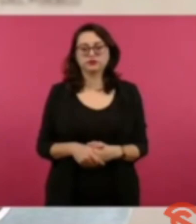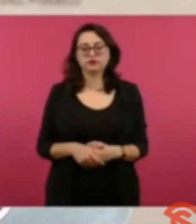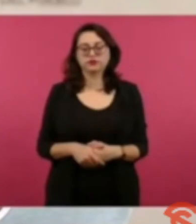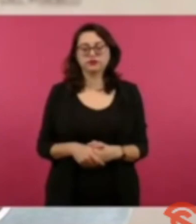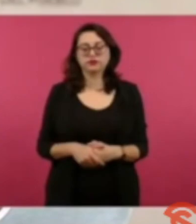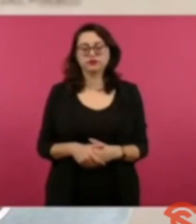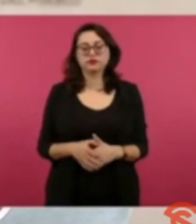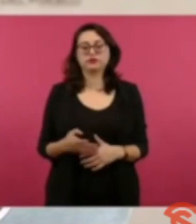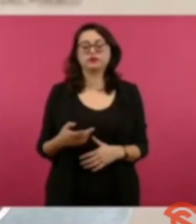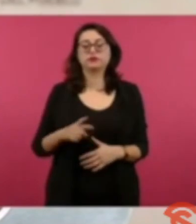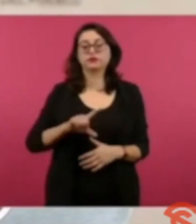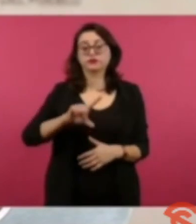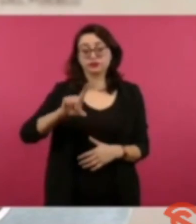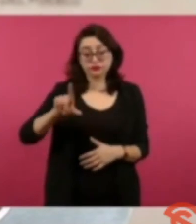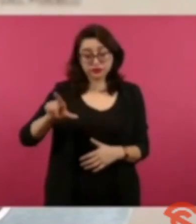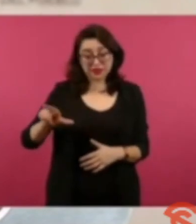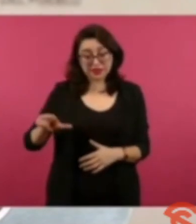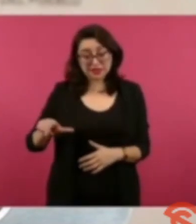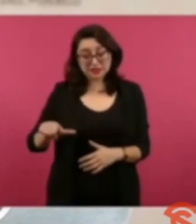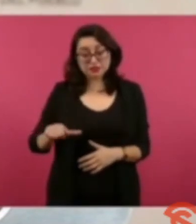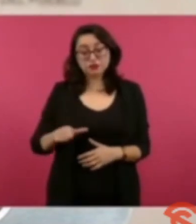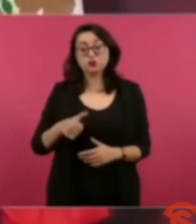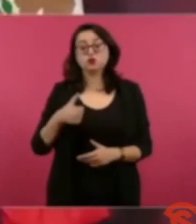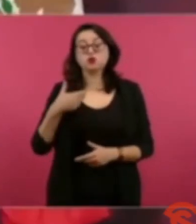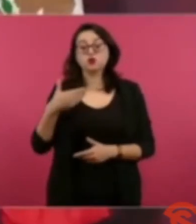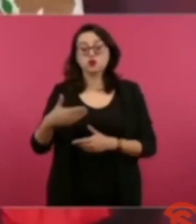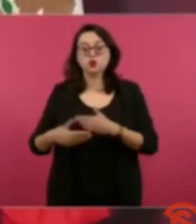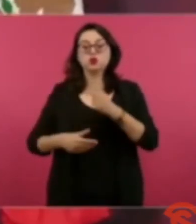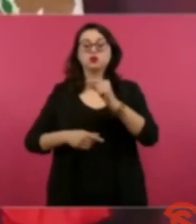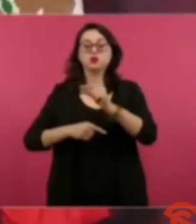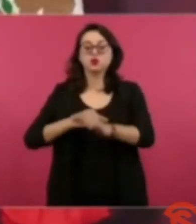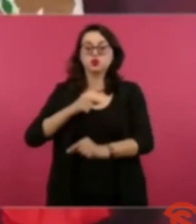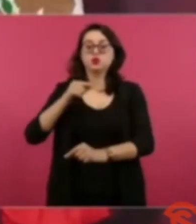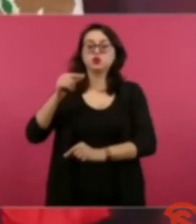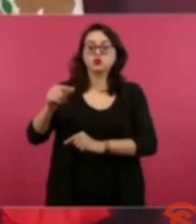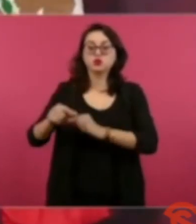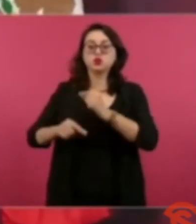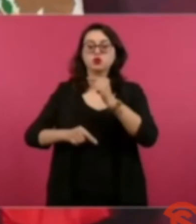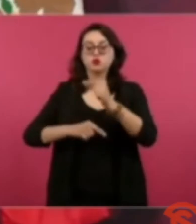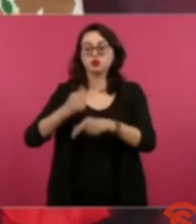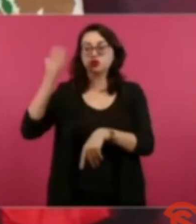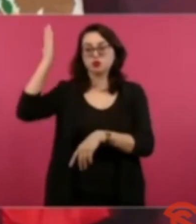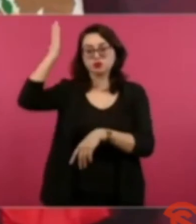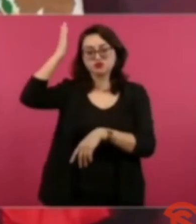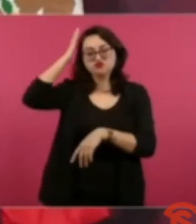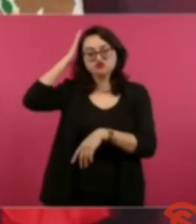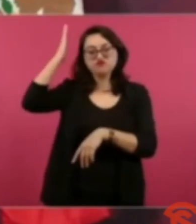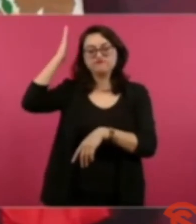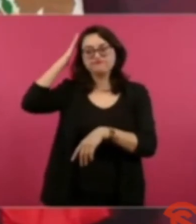posteriormente a eso fueron sometiendo a los dirigentes